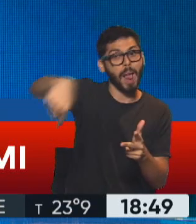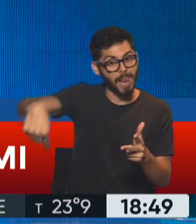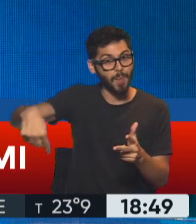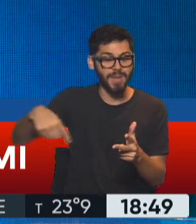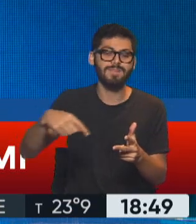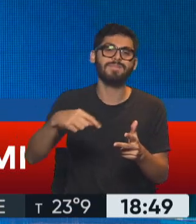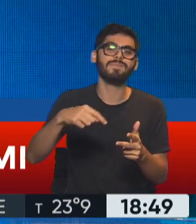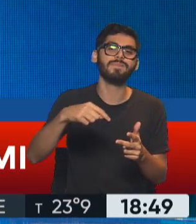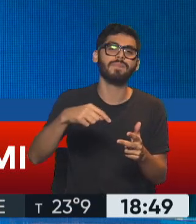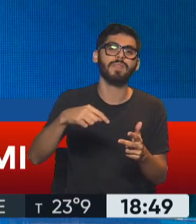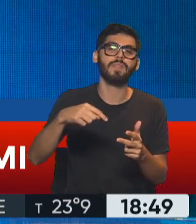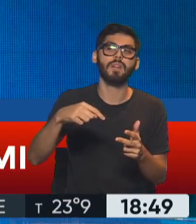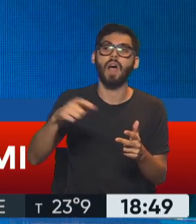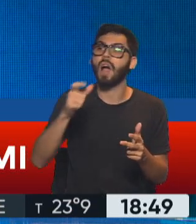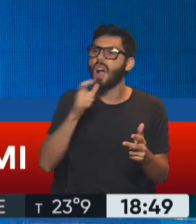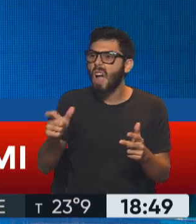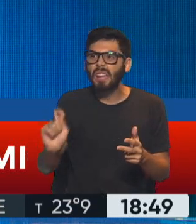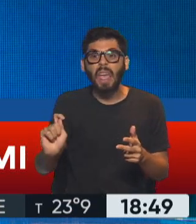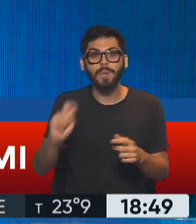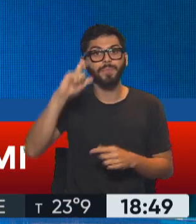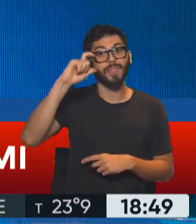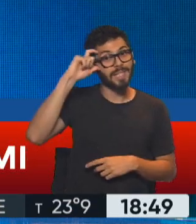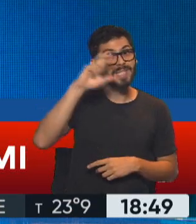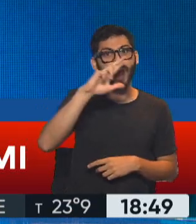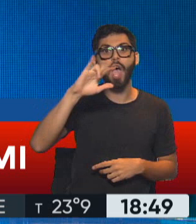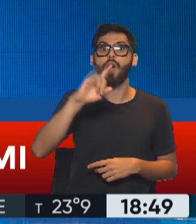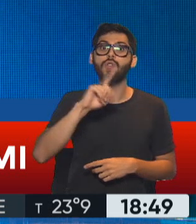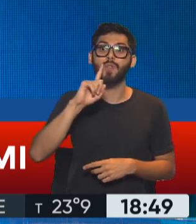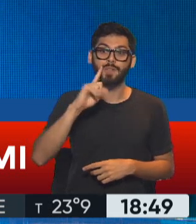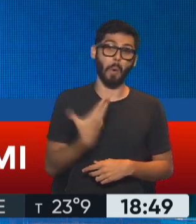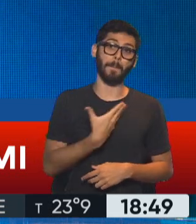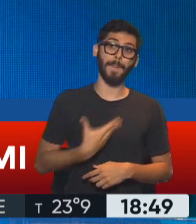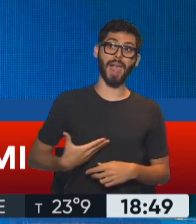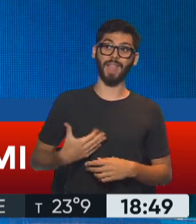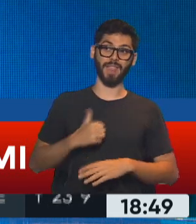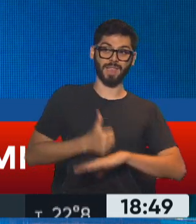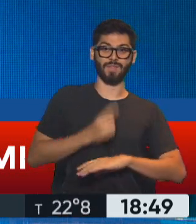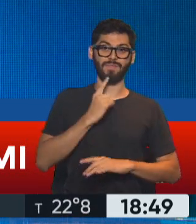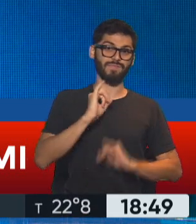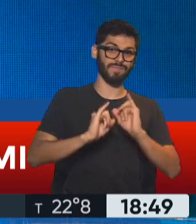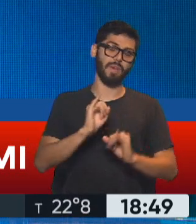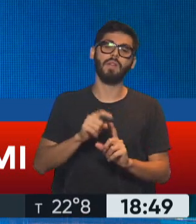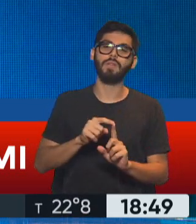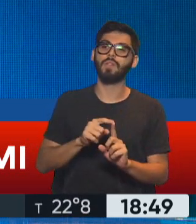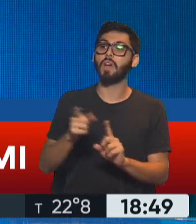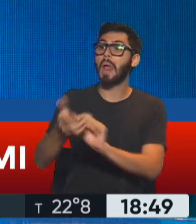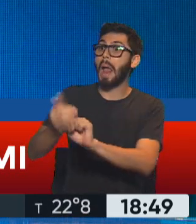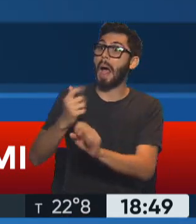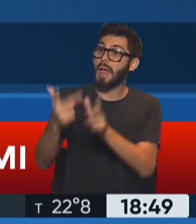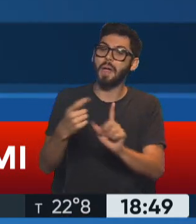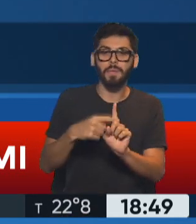a esto. Fue Gabriela Cerruti, vocera presidencial, que decía esto sobre las declaraciones de Horacio Rodríguez